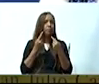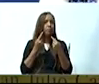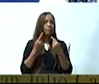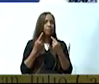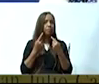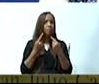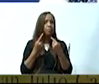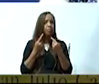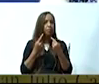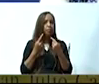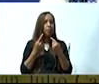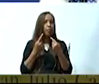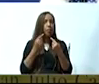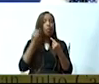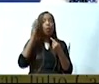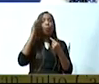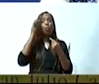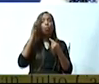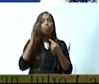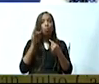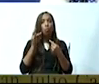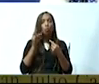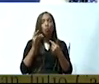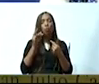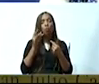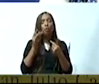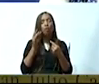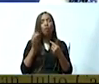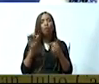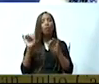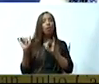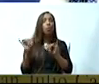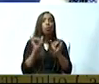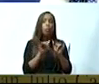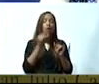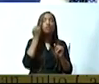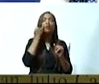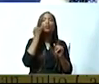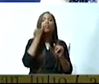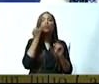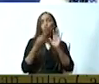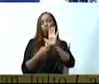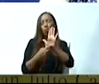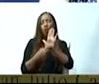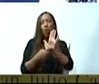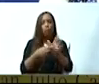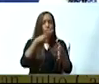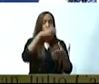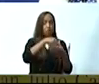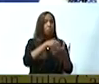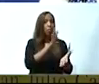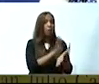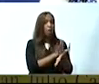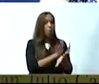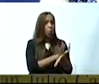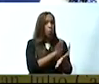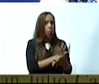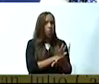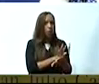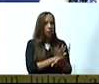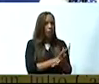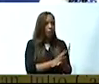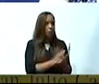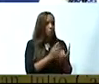mi clase antes de tomar el examen para no quemarme. Yo le manifesté a la Comisión de Hacienda,